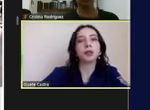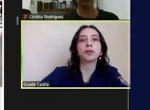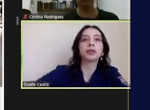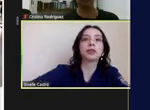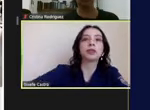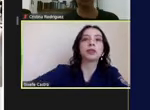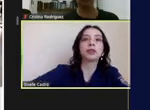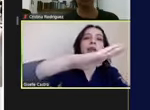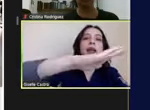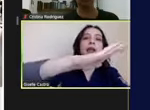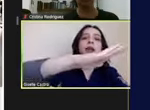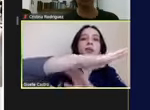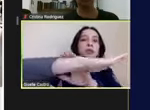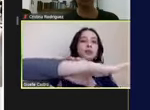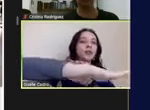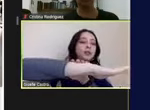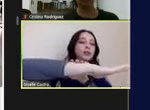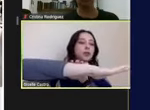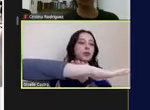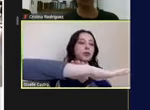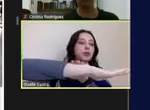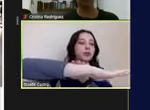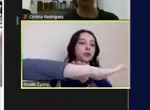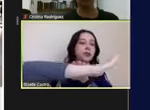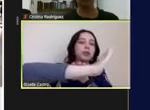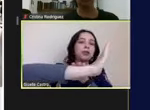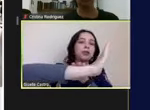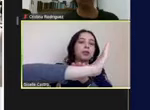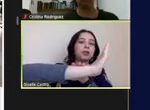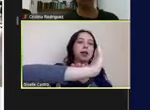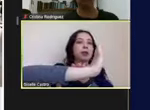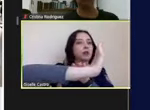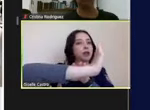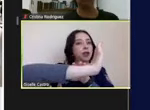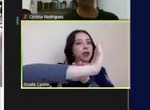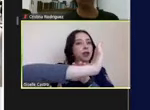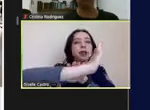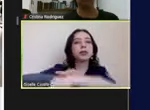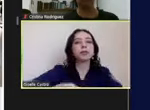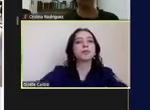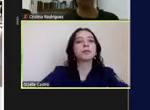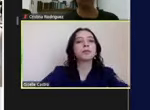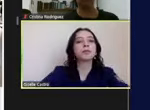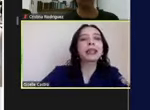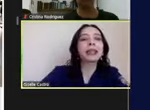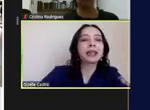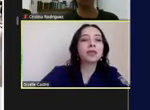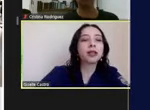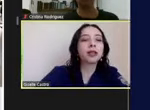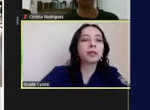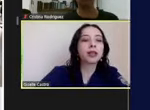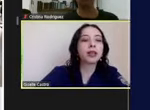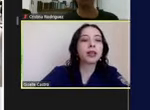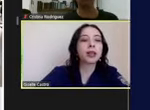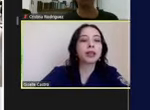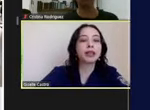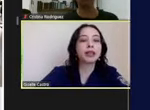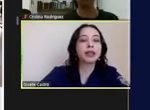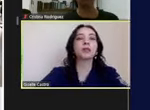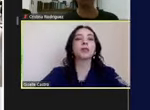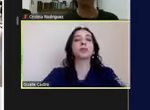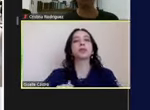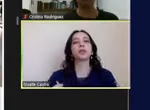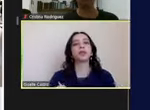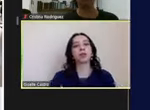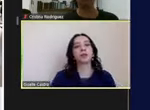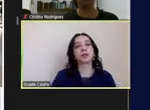es la dorsiflexión, este de acá, cuando llevamos nuestro tobillo como hacia nuestra pierna. Y justamente es